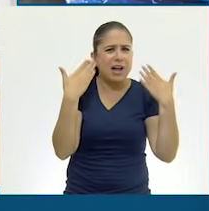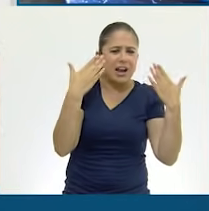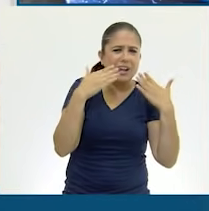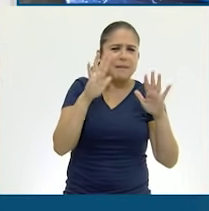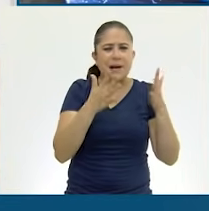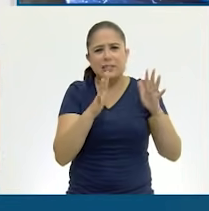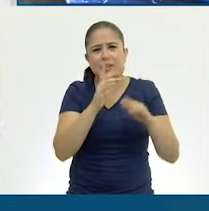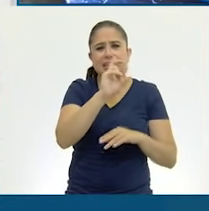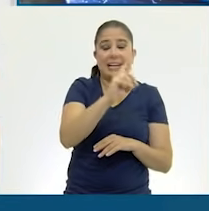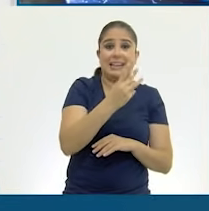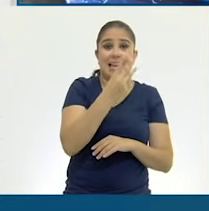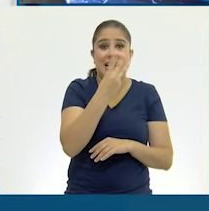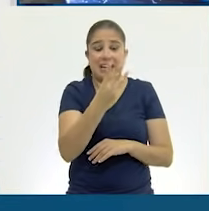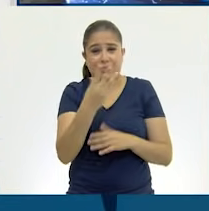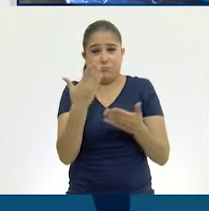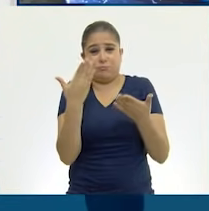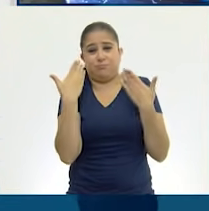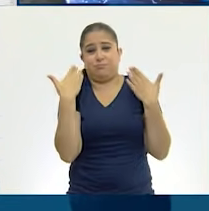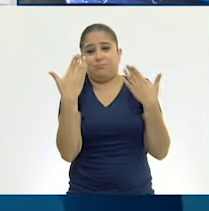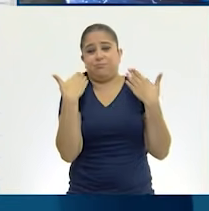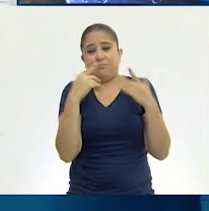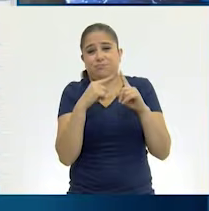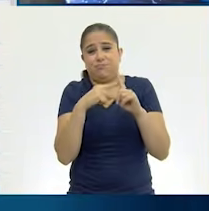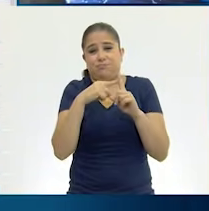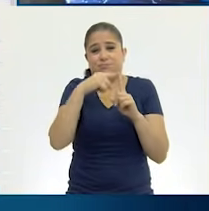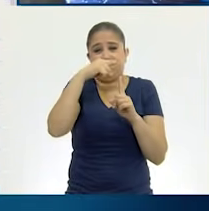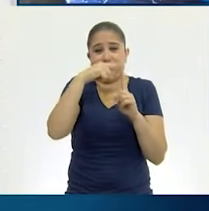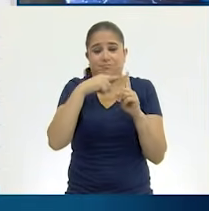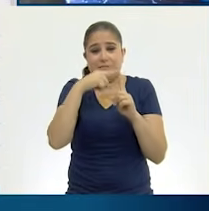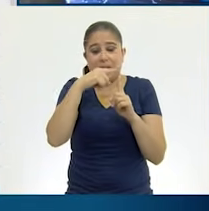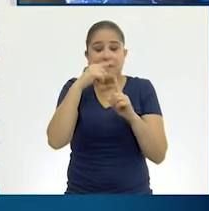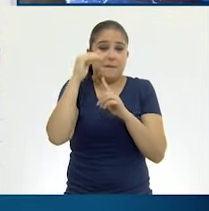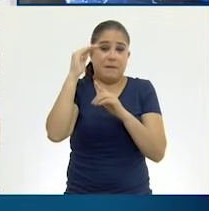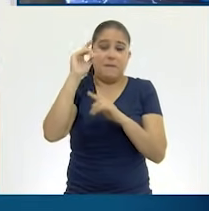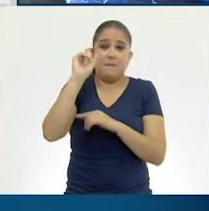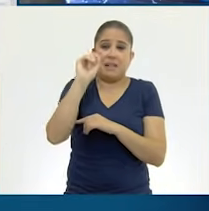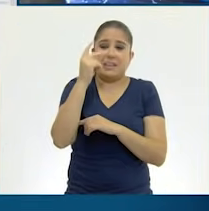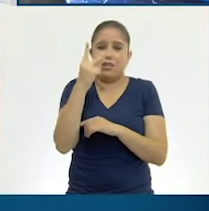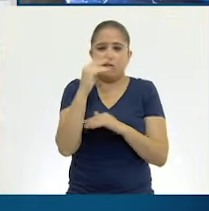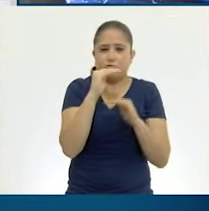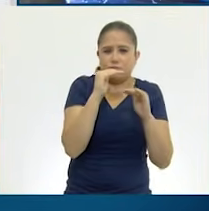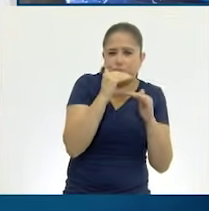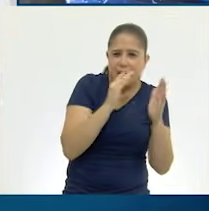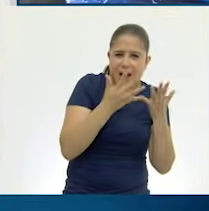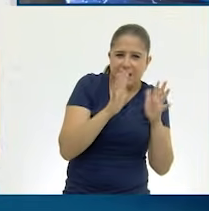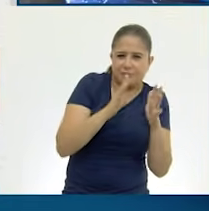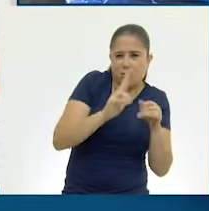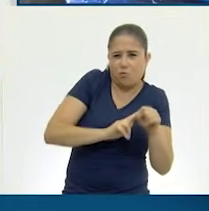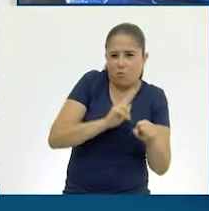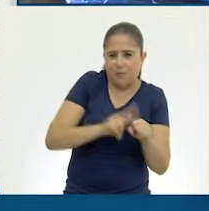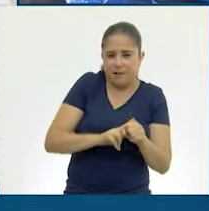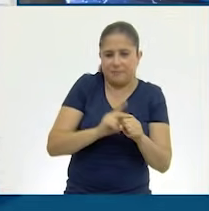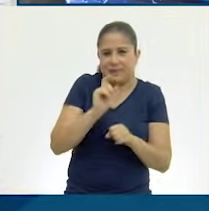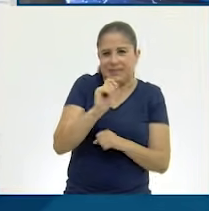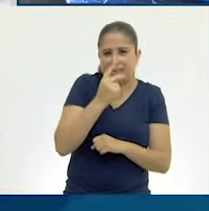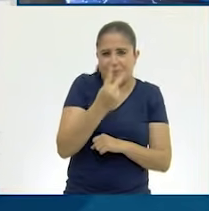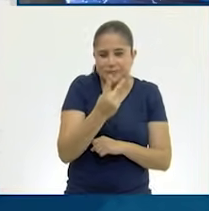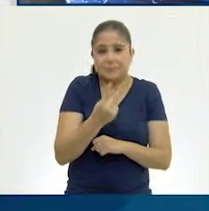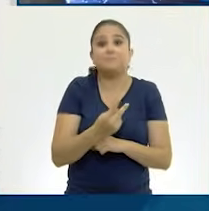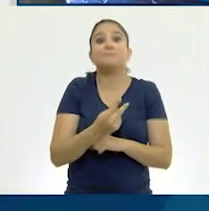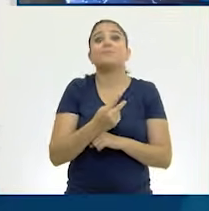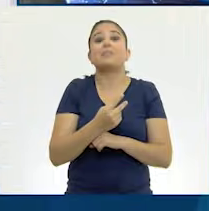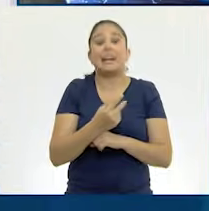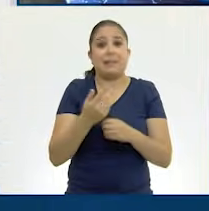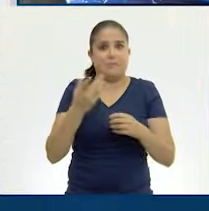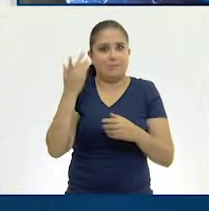entre 33 grados centígrados y la máxima y 22 grados centígrados la mínima. O sea que